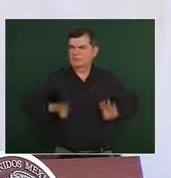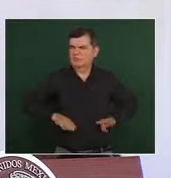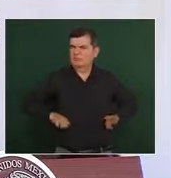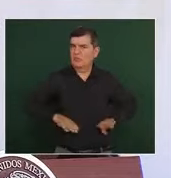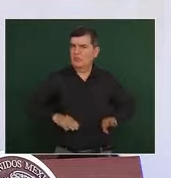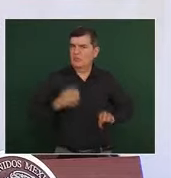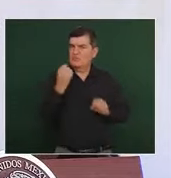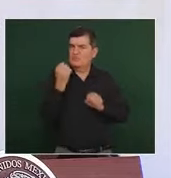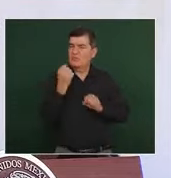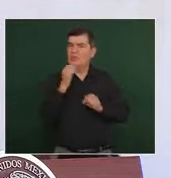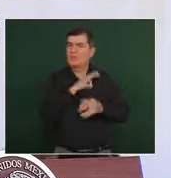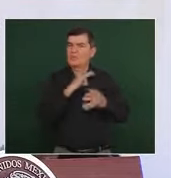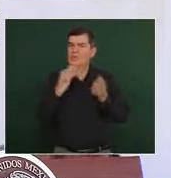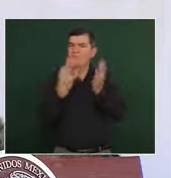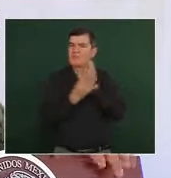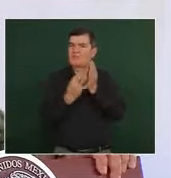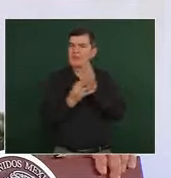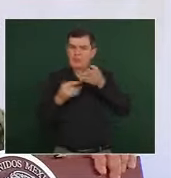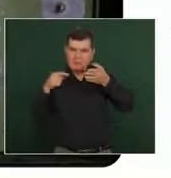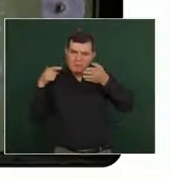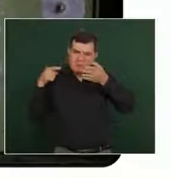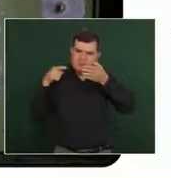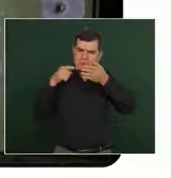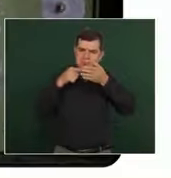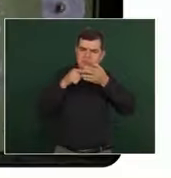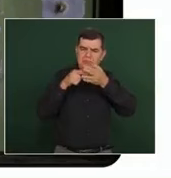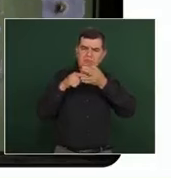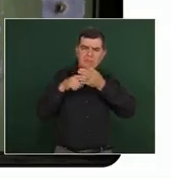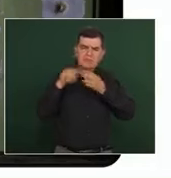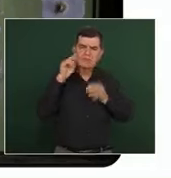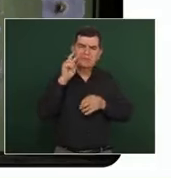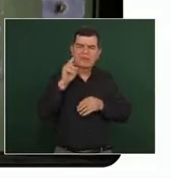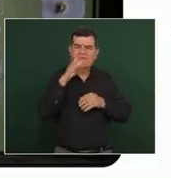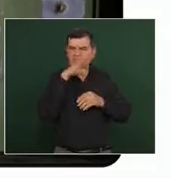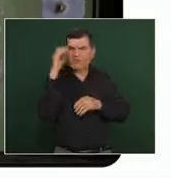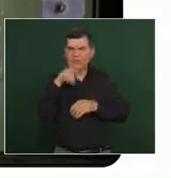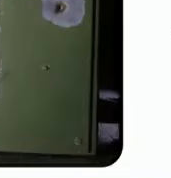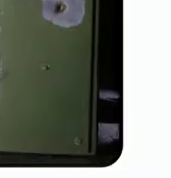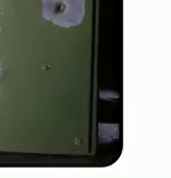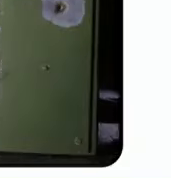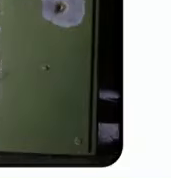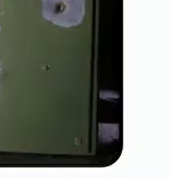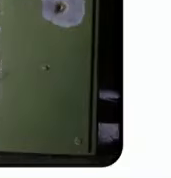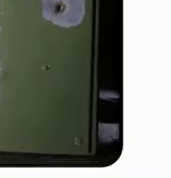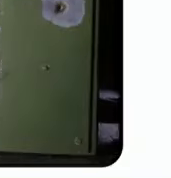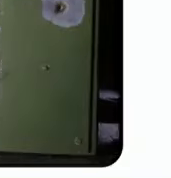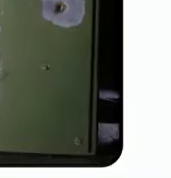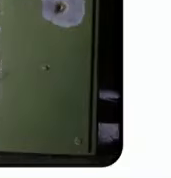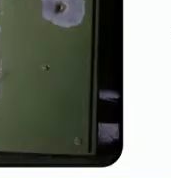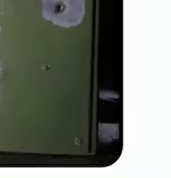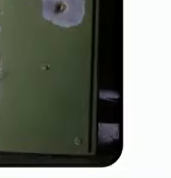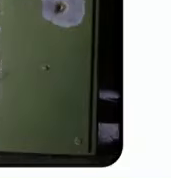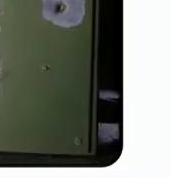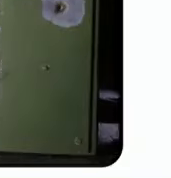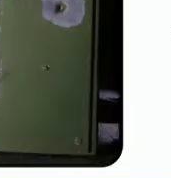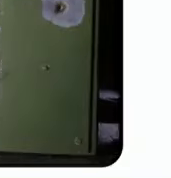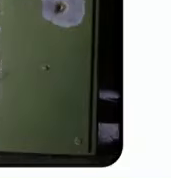características para poder hacer la penetración. Aquí, ahí está la fotografía, aquí están la penetración de